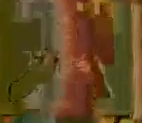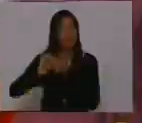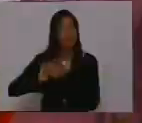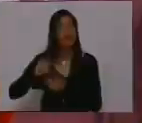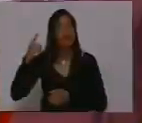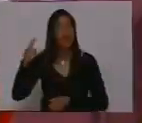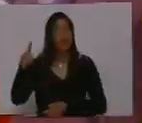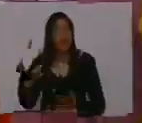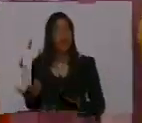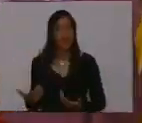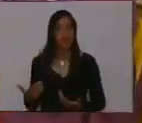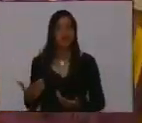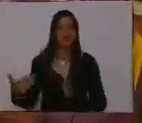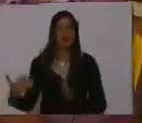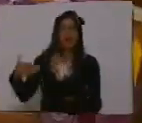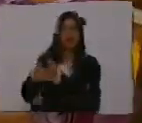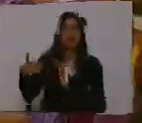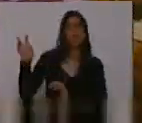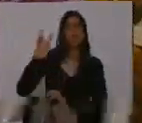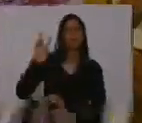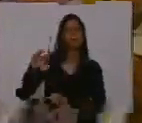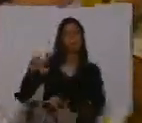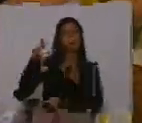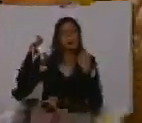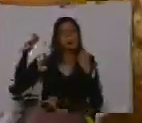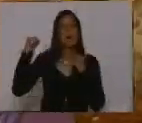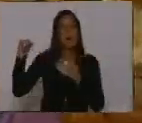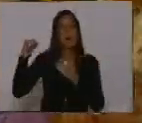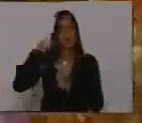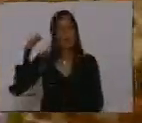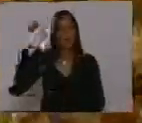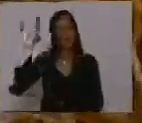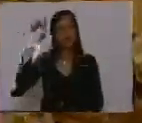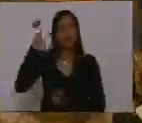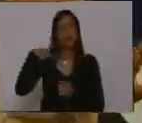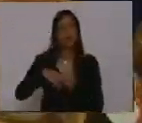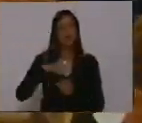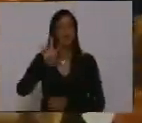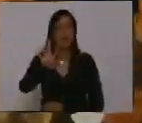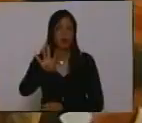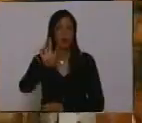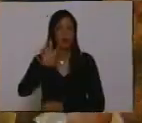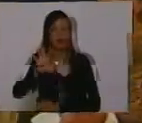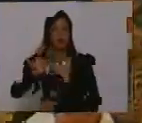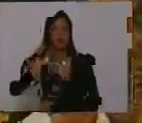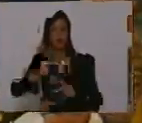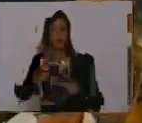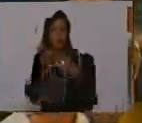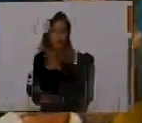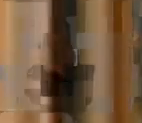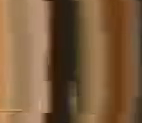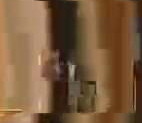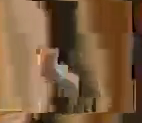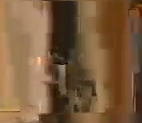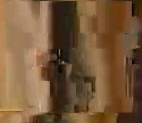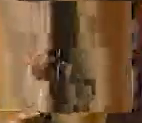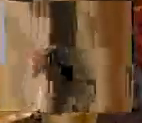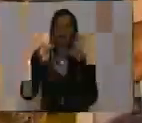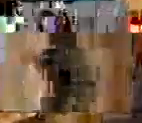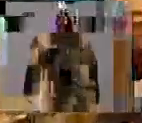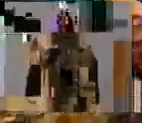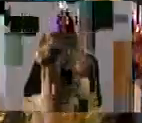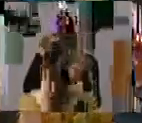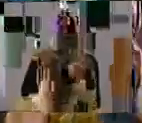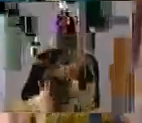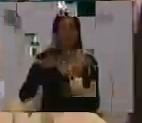Esa campaña nefasta contra el pueblo venezolano y contra la juventud comenzó en el 2004. Y luego se hizo pública en el 2007 cuando escuchamos aquello de "me